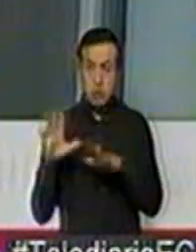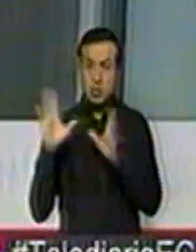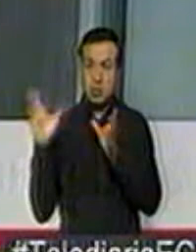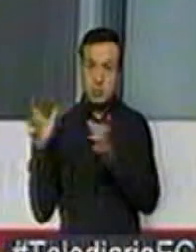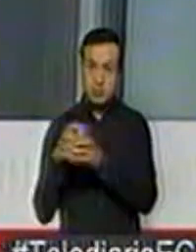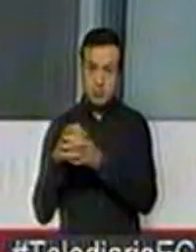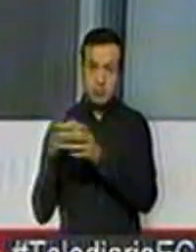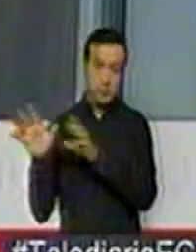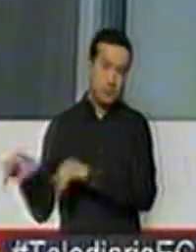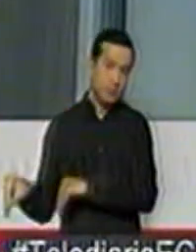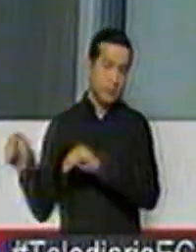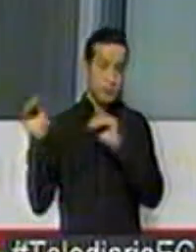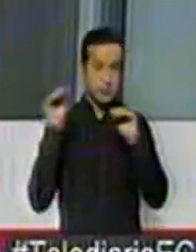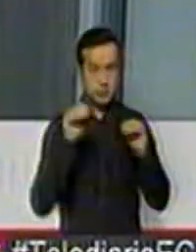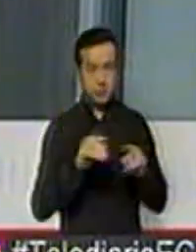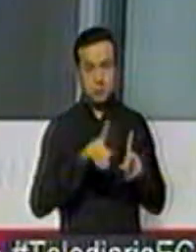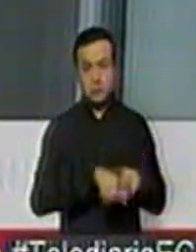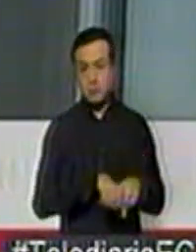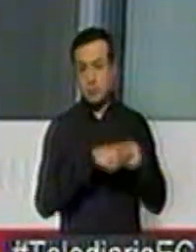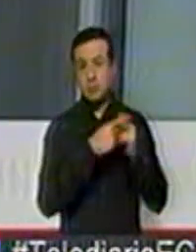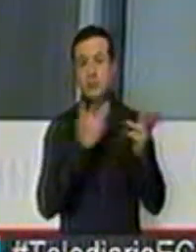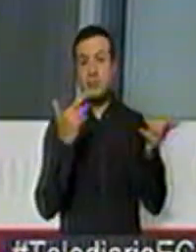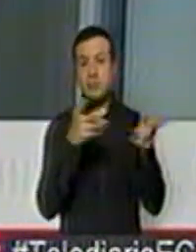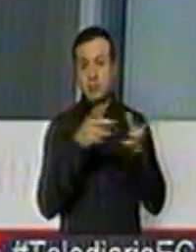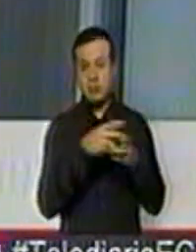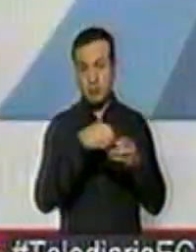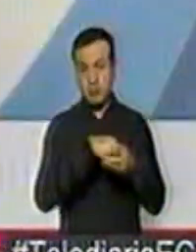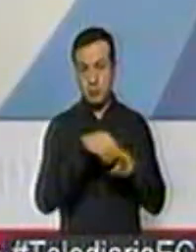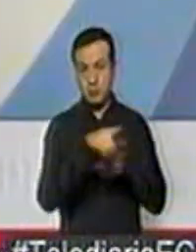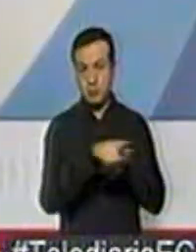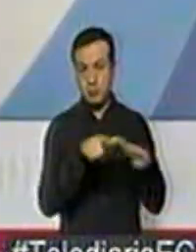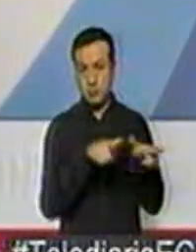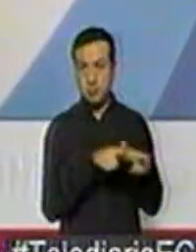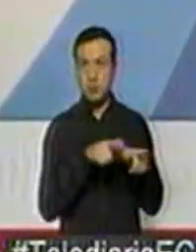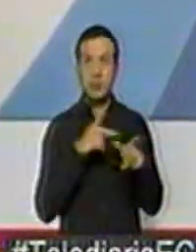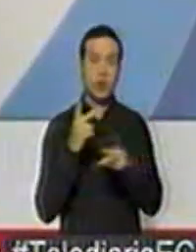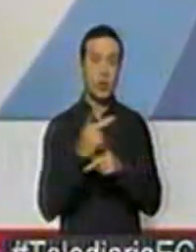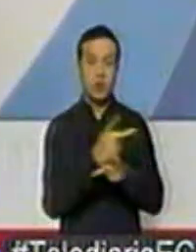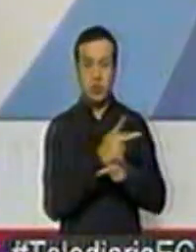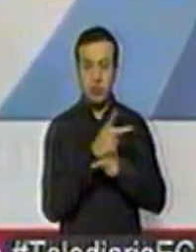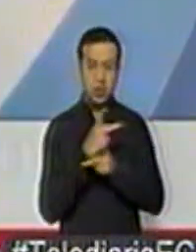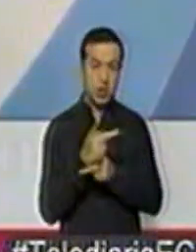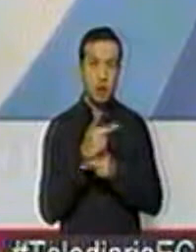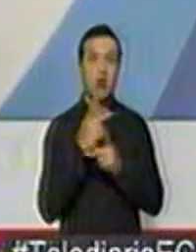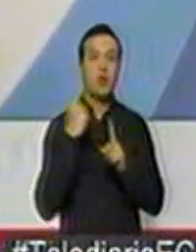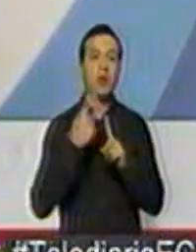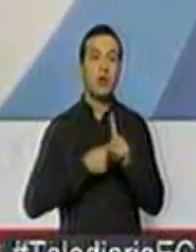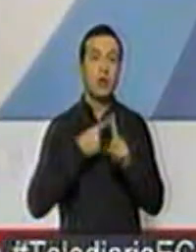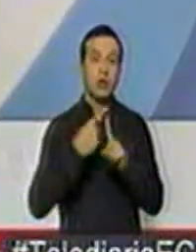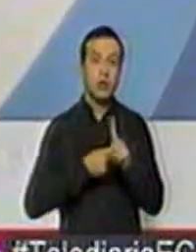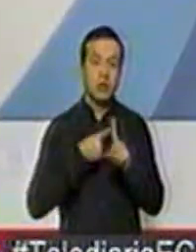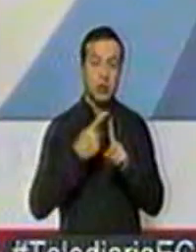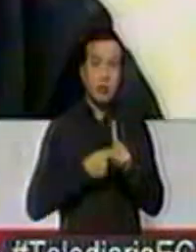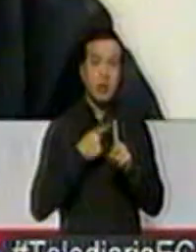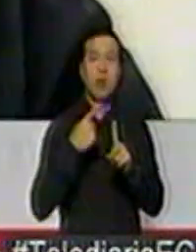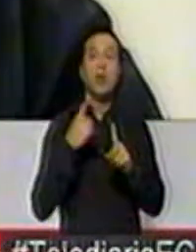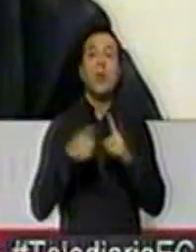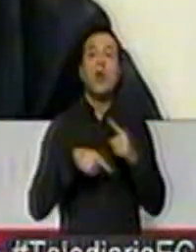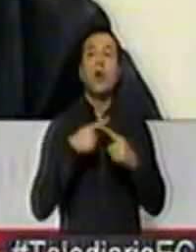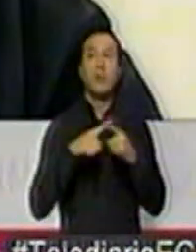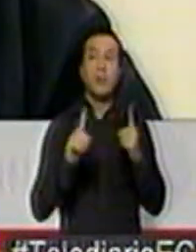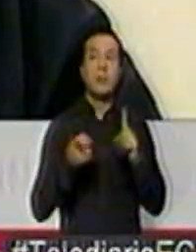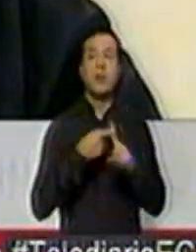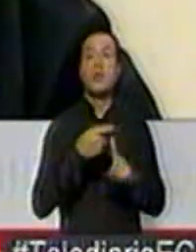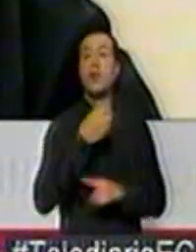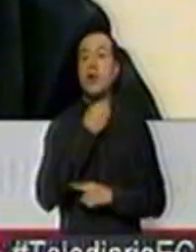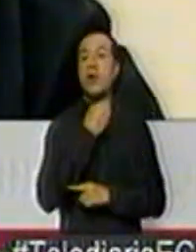y Comunicación empiece a funcionar en estos espacios. El Consejo pasaría a arrendar este edificio a partir del 1 de agosto. Esto implica